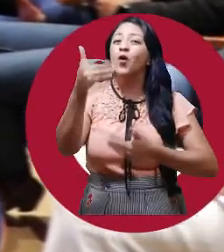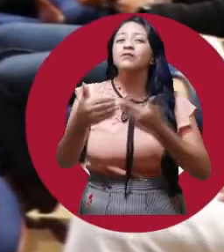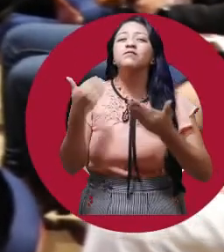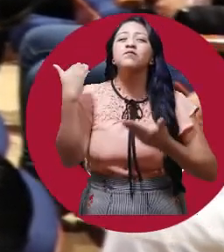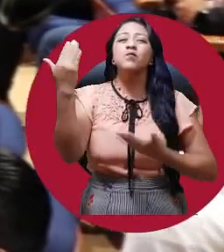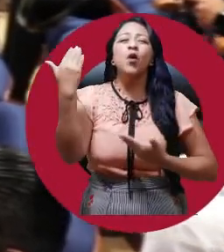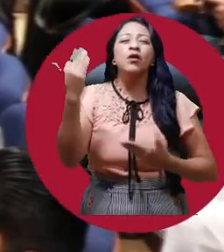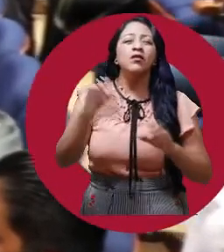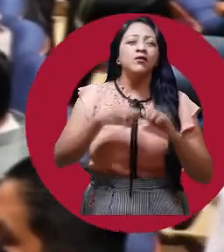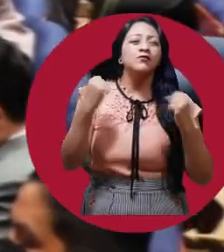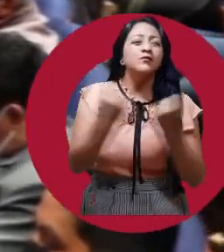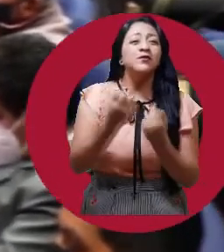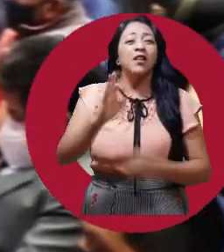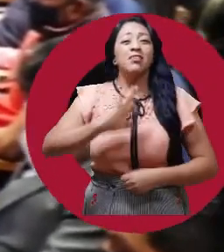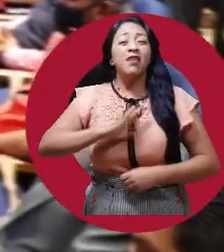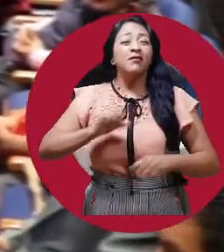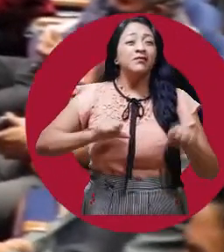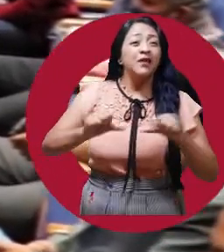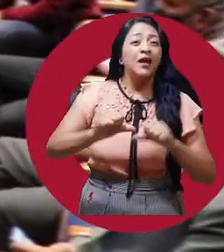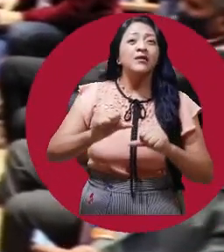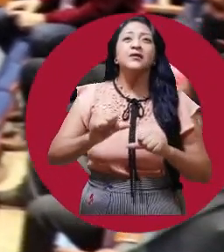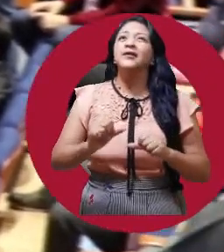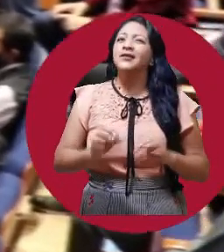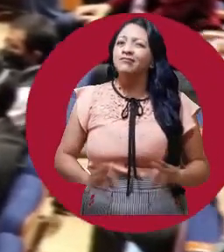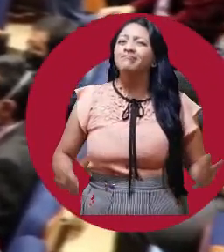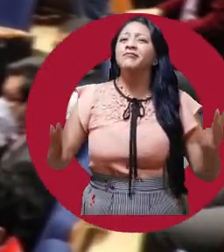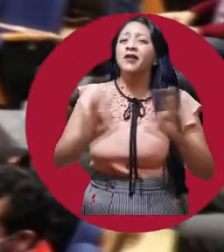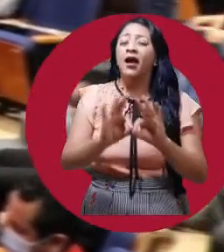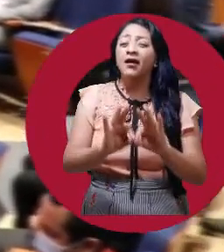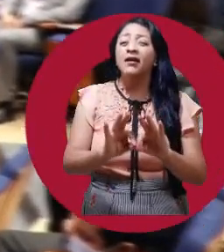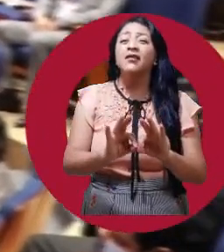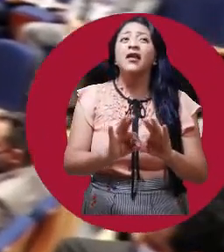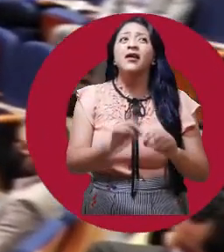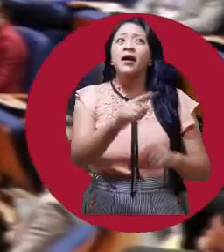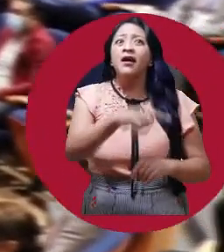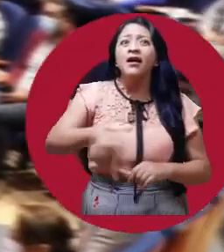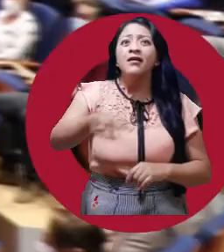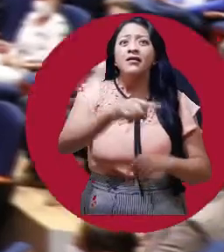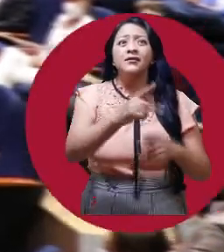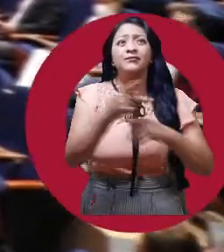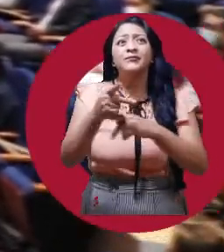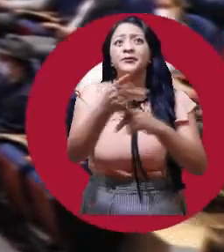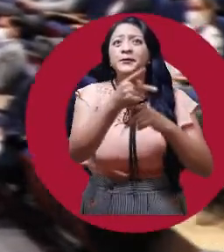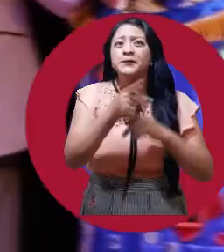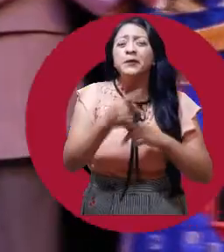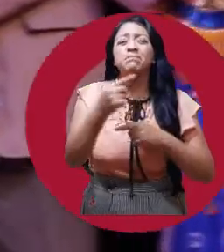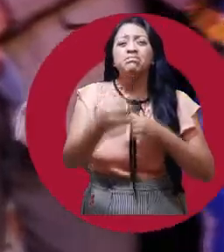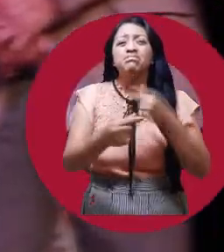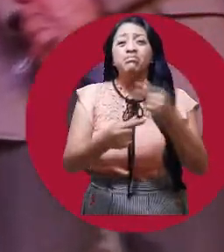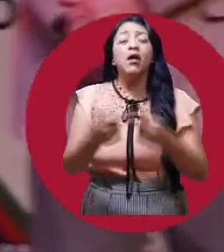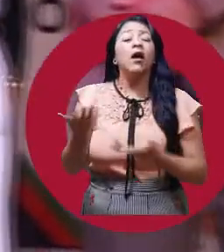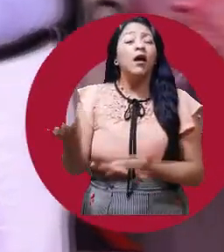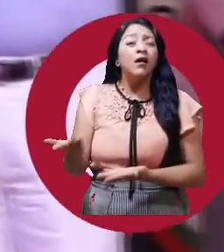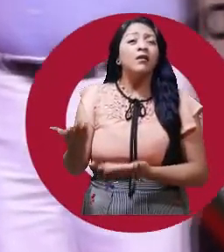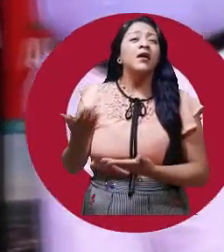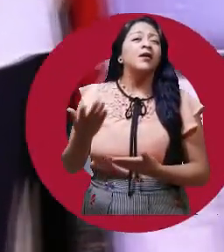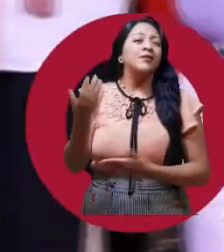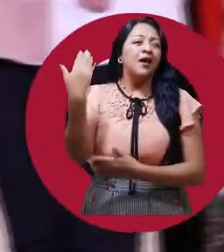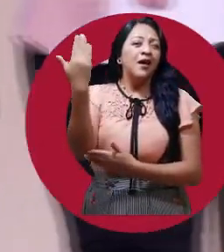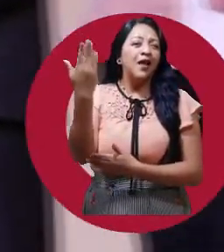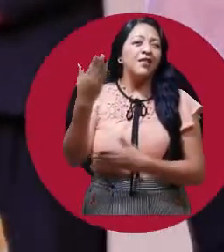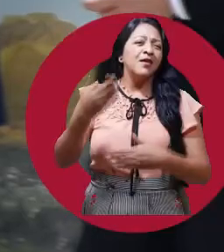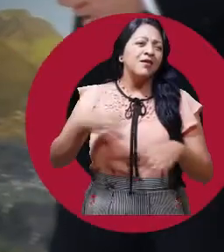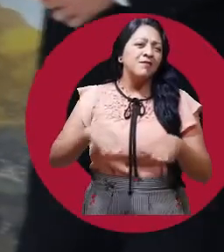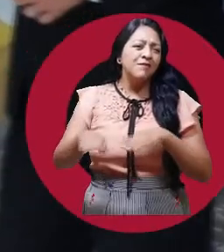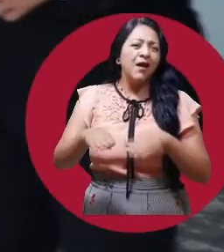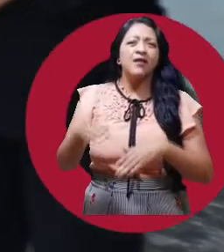social, técnico y administrativo que se inicia con la creación y diseño del área protegida. La prefectura de Imbabura, alcaldía de Ibarra, alcaldía de